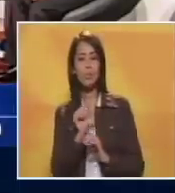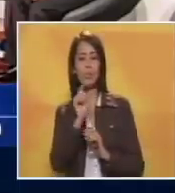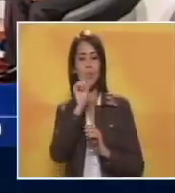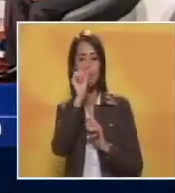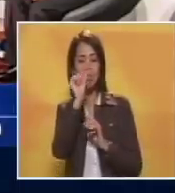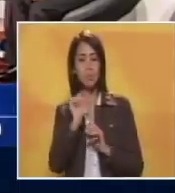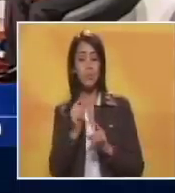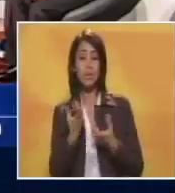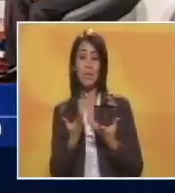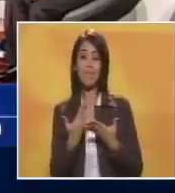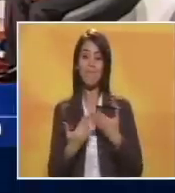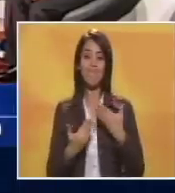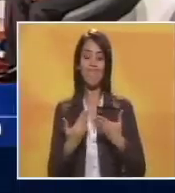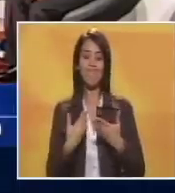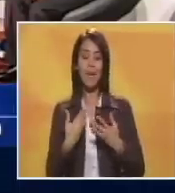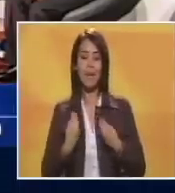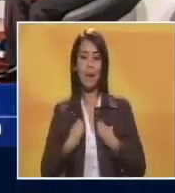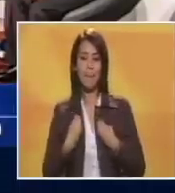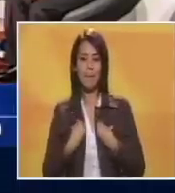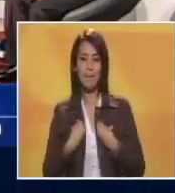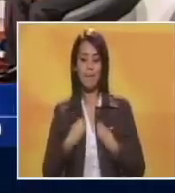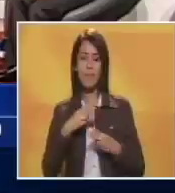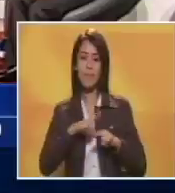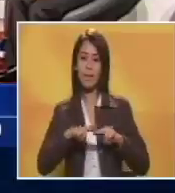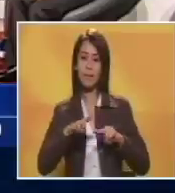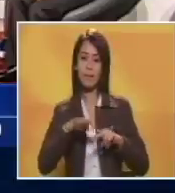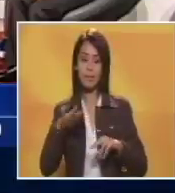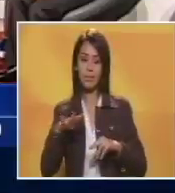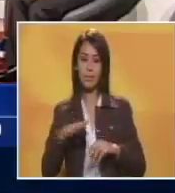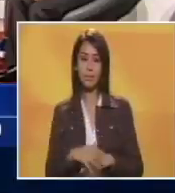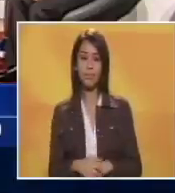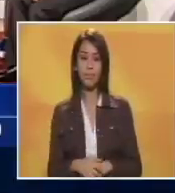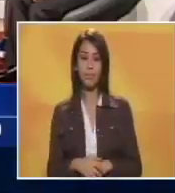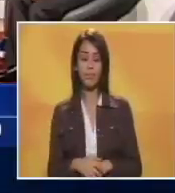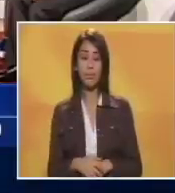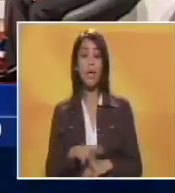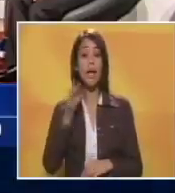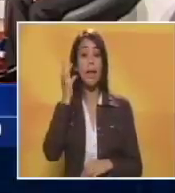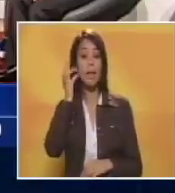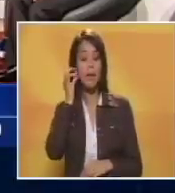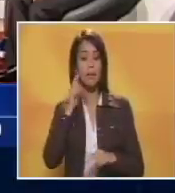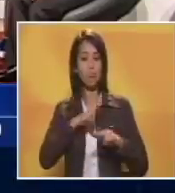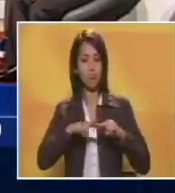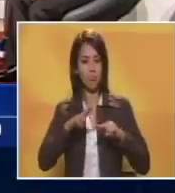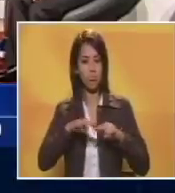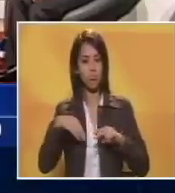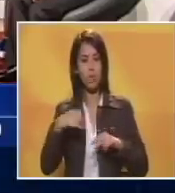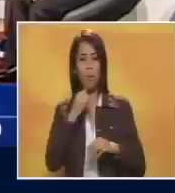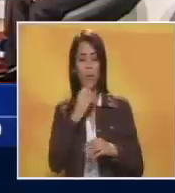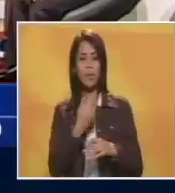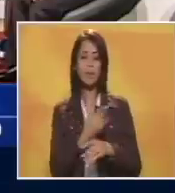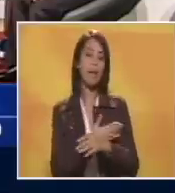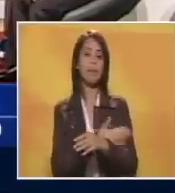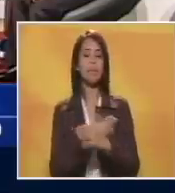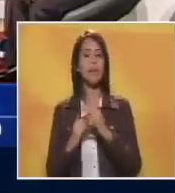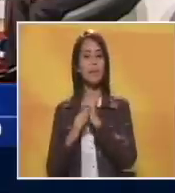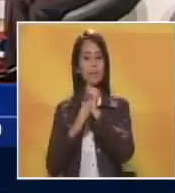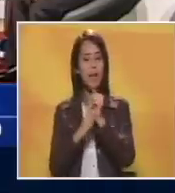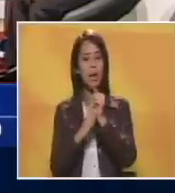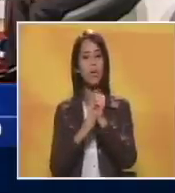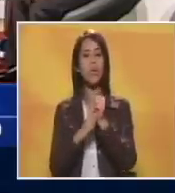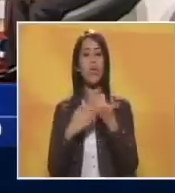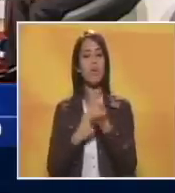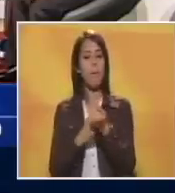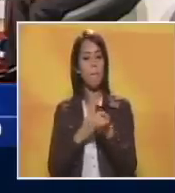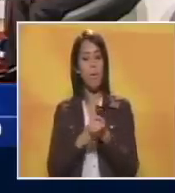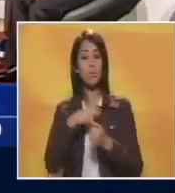cirrosis tempranamente en la vida del niño. Afortunadamente, Estefanía, como lo comentaste muy bien, gracias al liderazgo y el apoyo de sus padres que